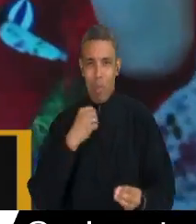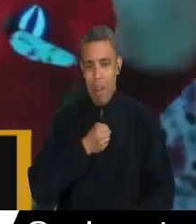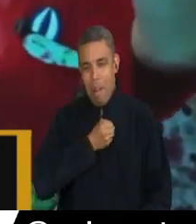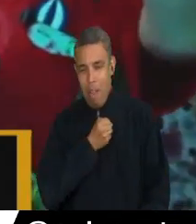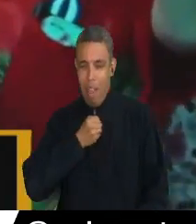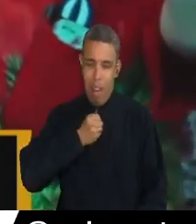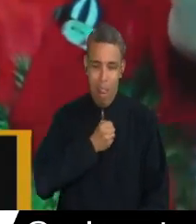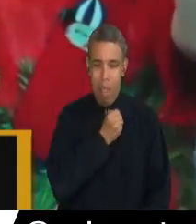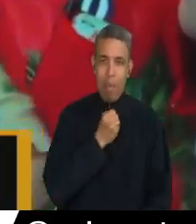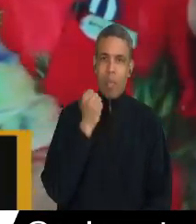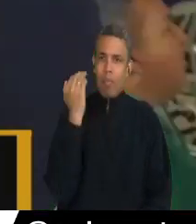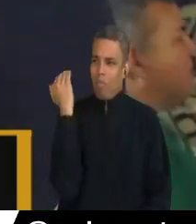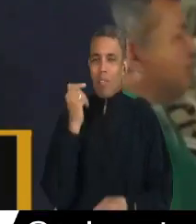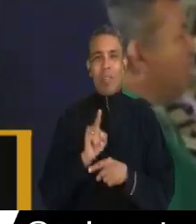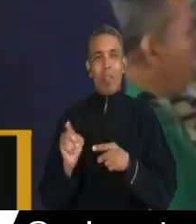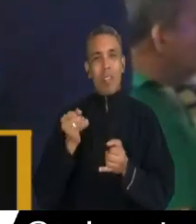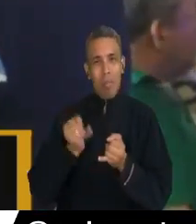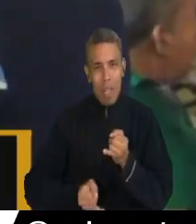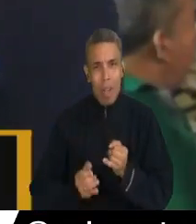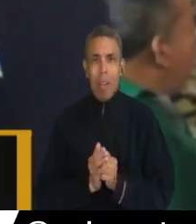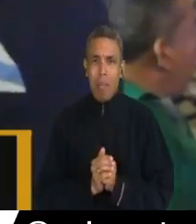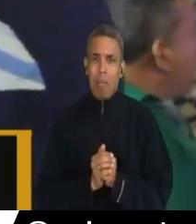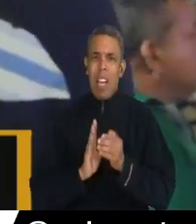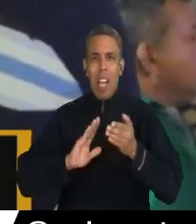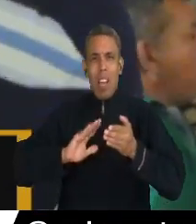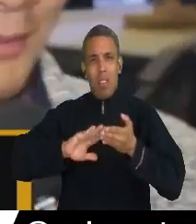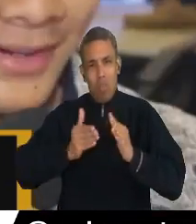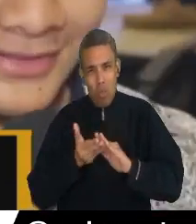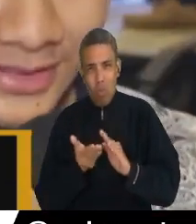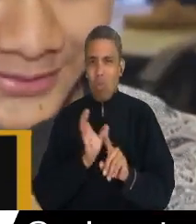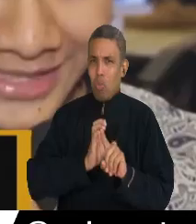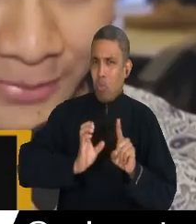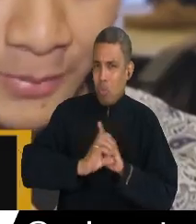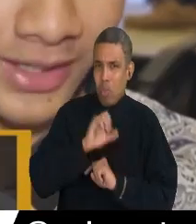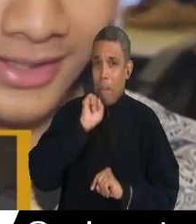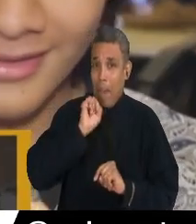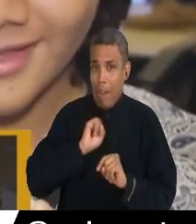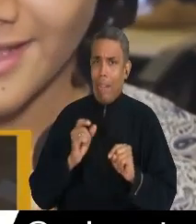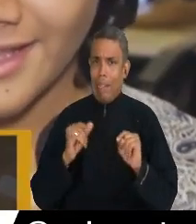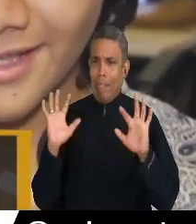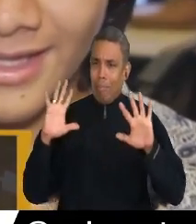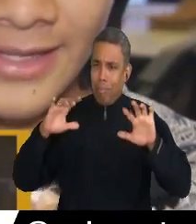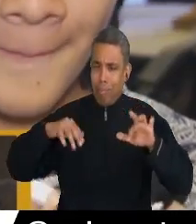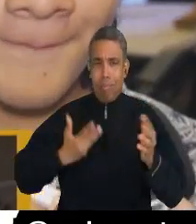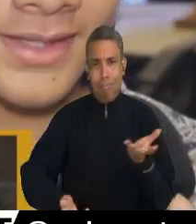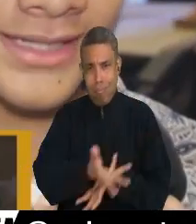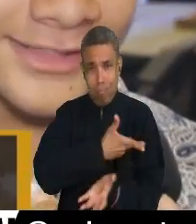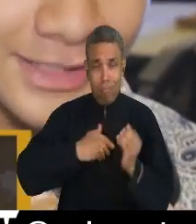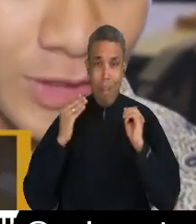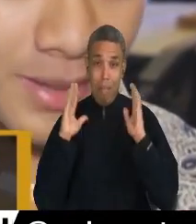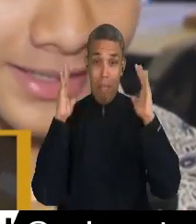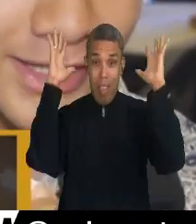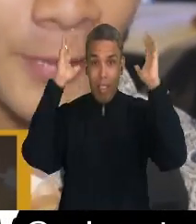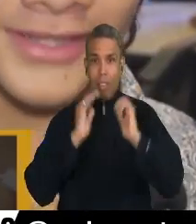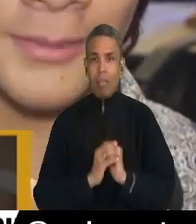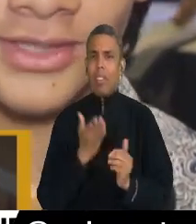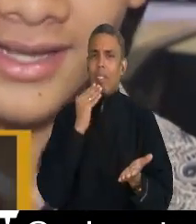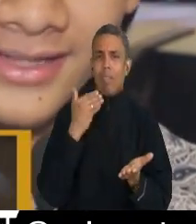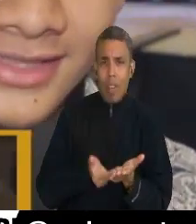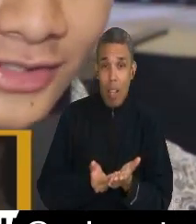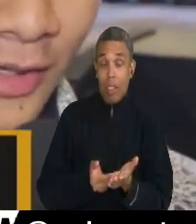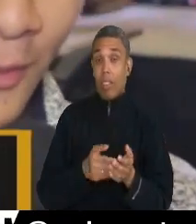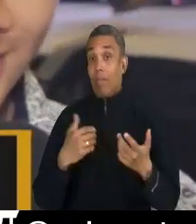Barranqueñidad, evento que contó con la participación de más de 100 expositores. Pues me parece una actividad muy buena, y gracias a todos los barranqueños por